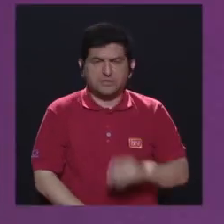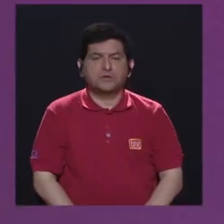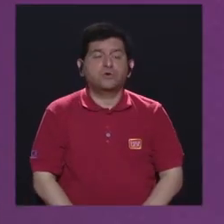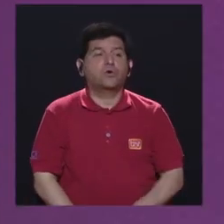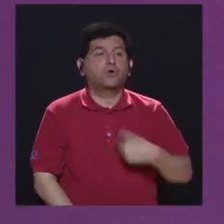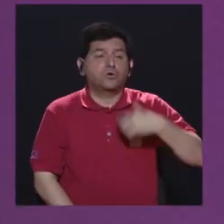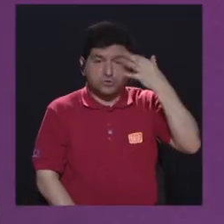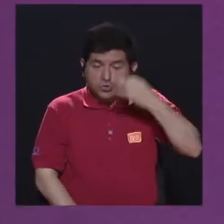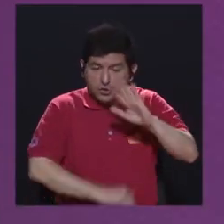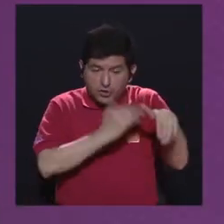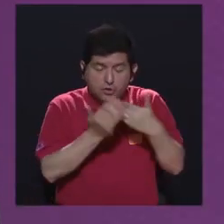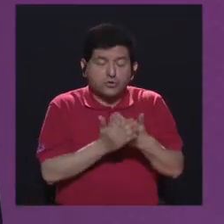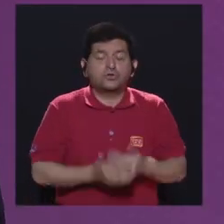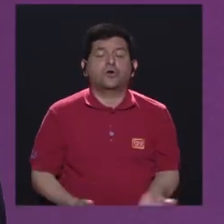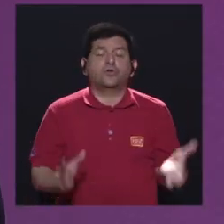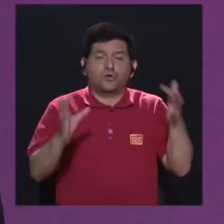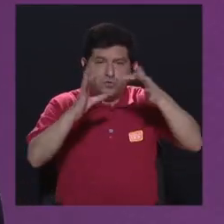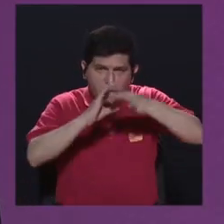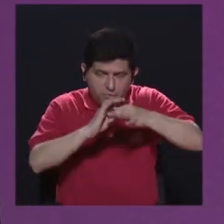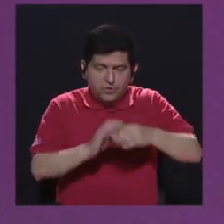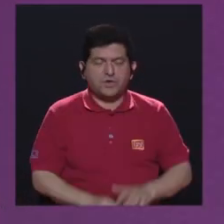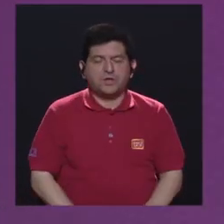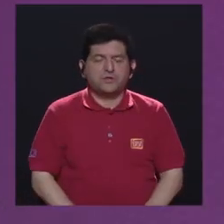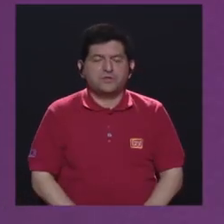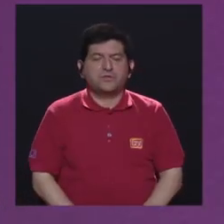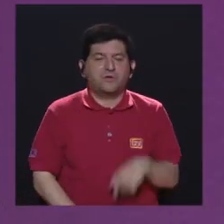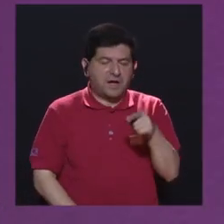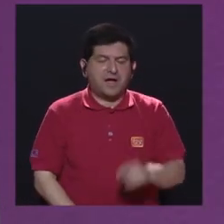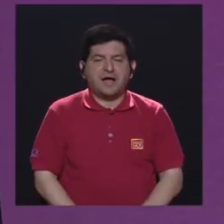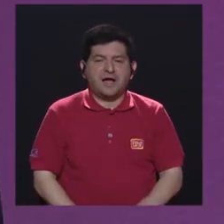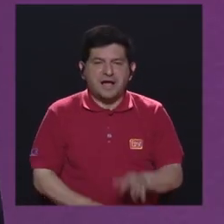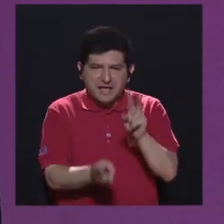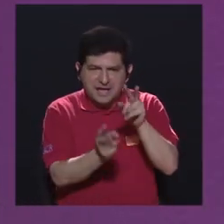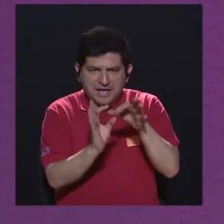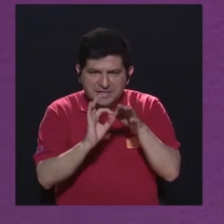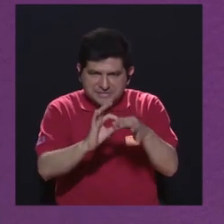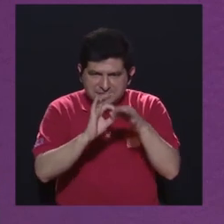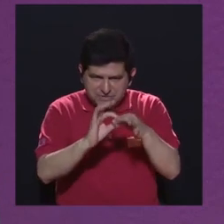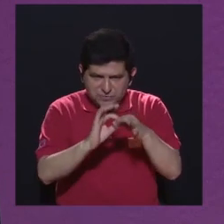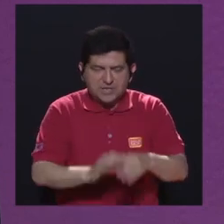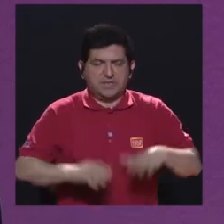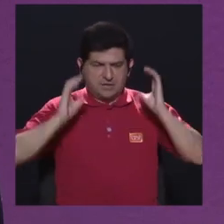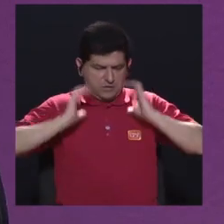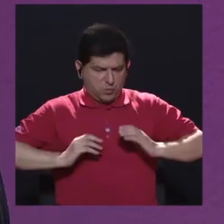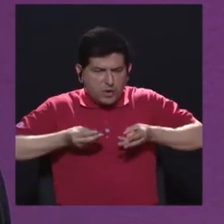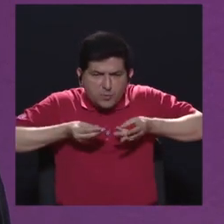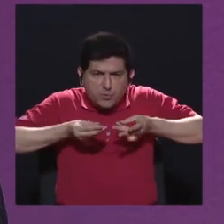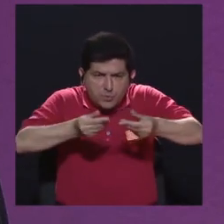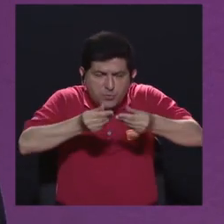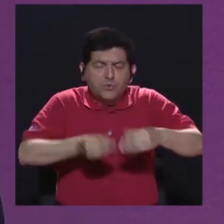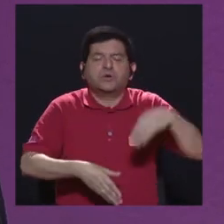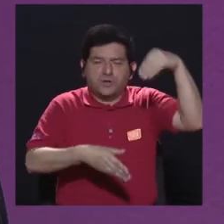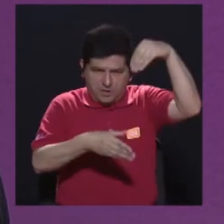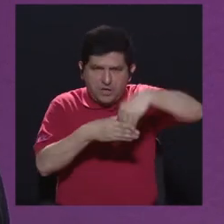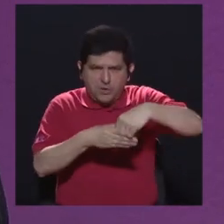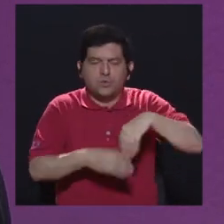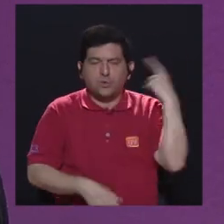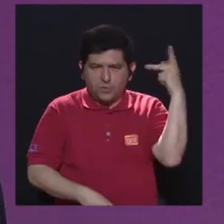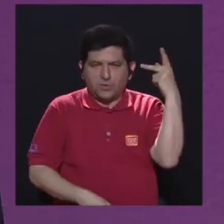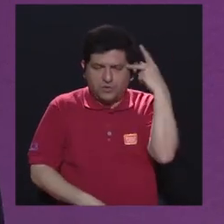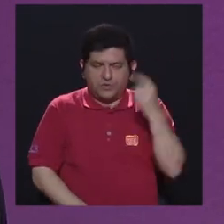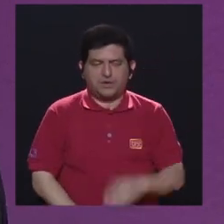todo ejercicio que implique sexualidad, cuerpo, fluido y deseo es tremendamente político, y por eso